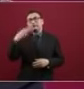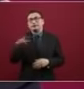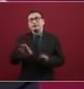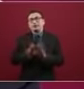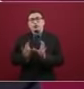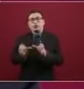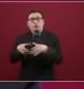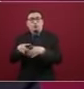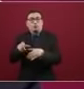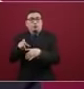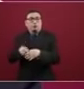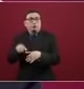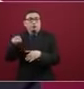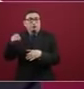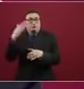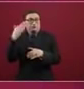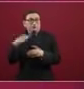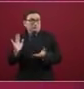casta divina,